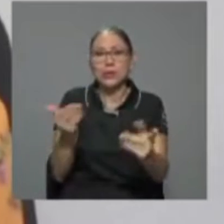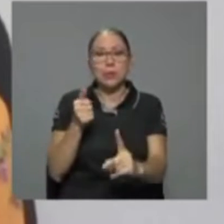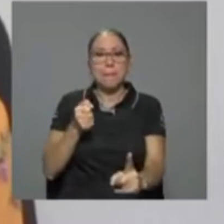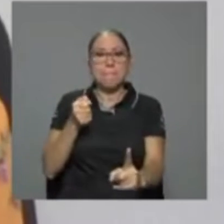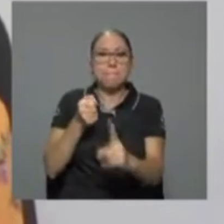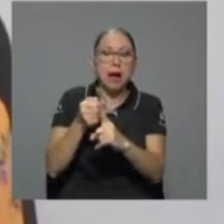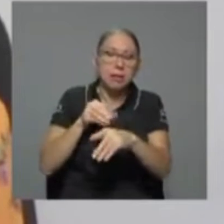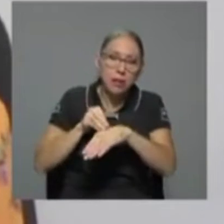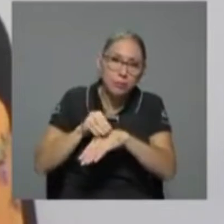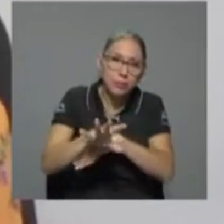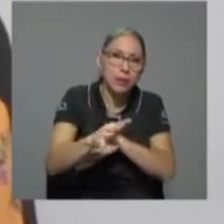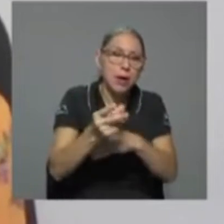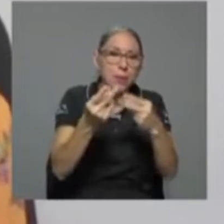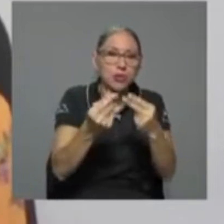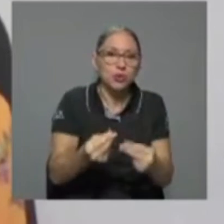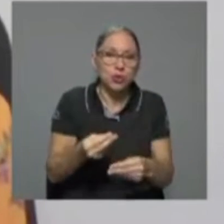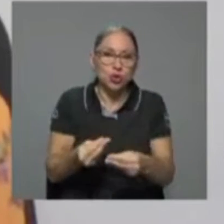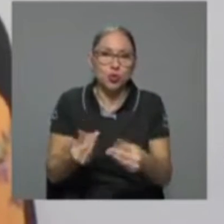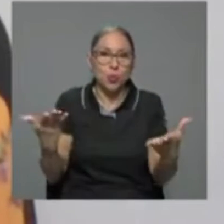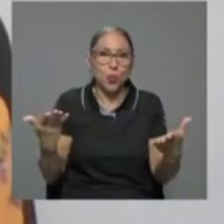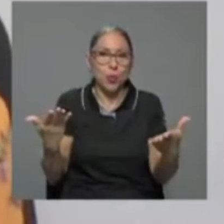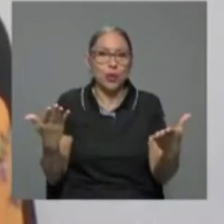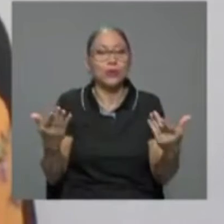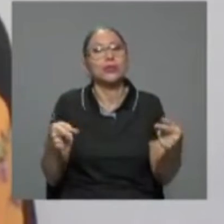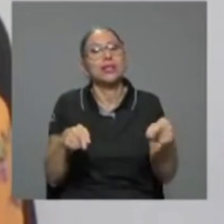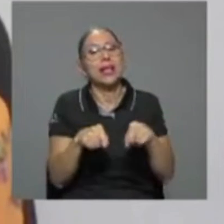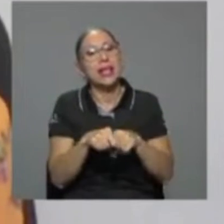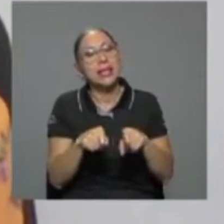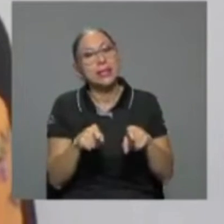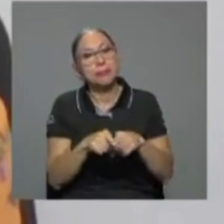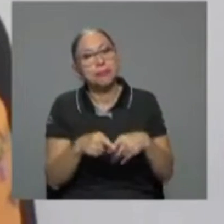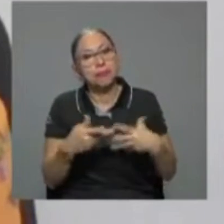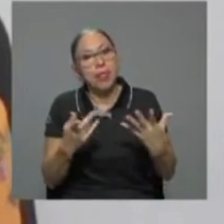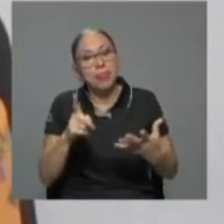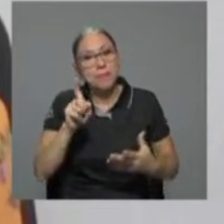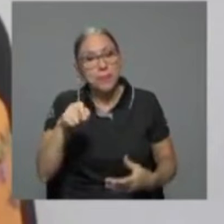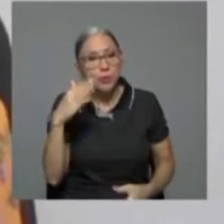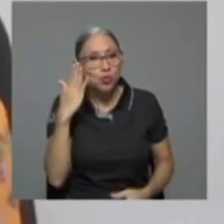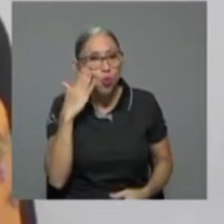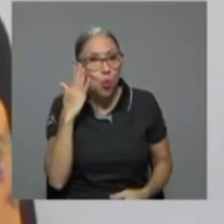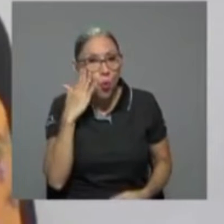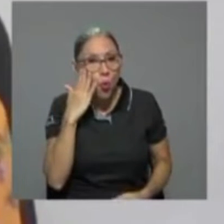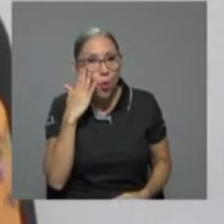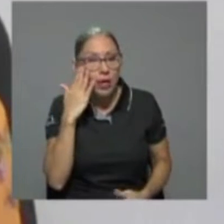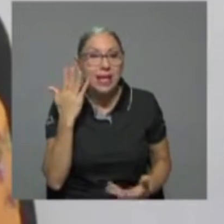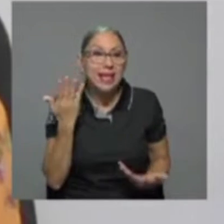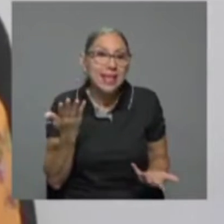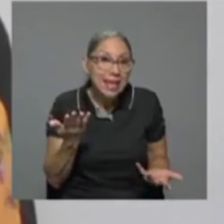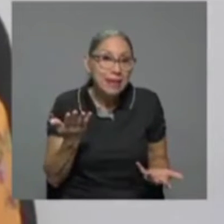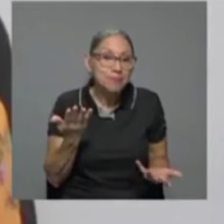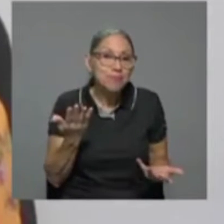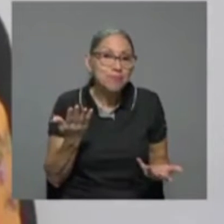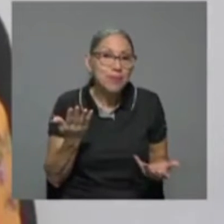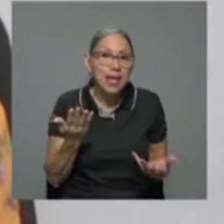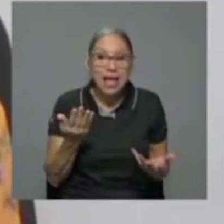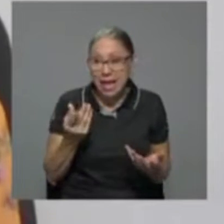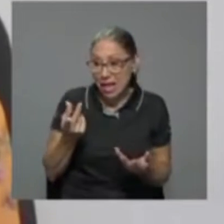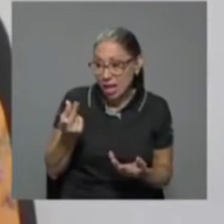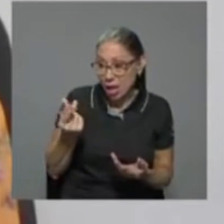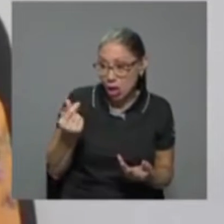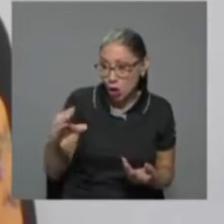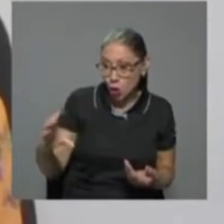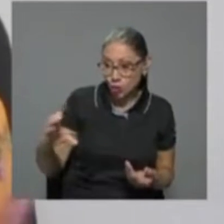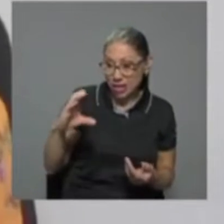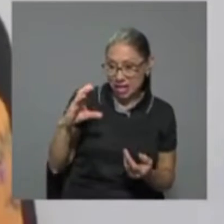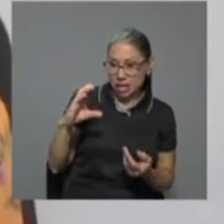presupuestos públicos, y tenemos que considerar que, si bien el número de los ingresos se ve